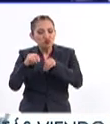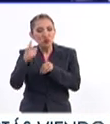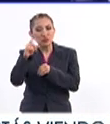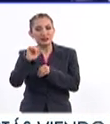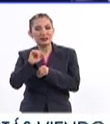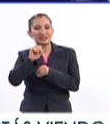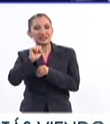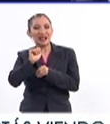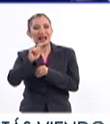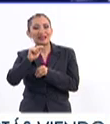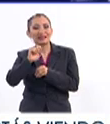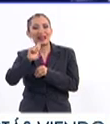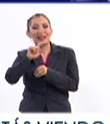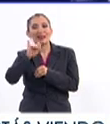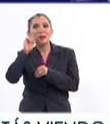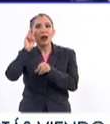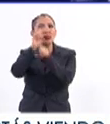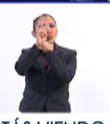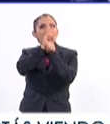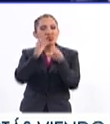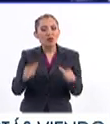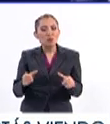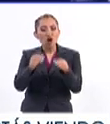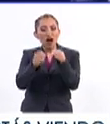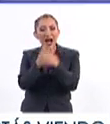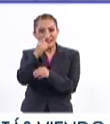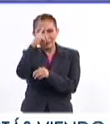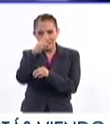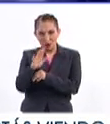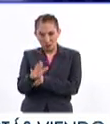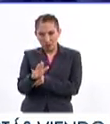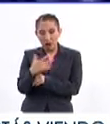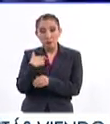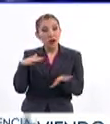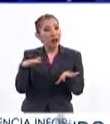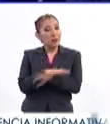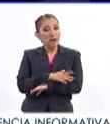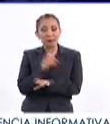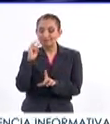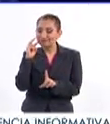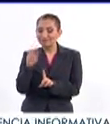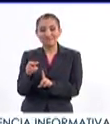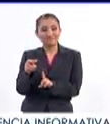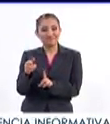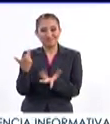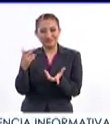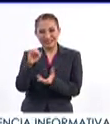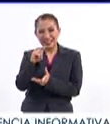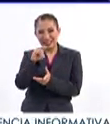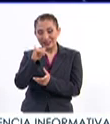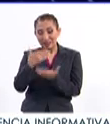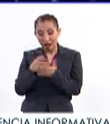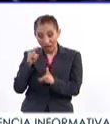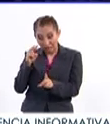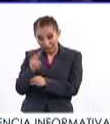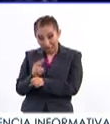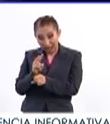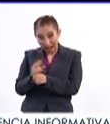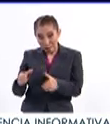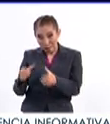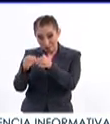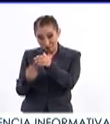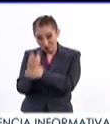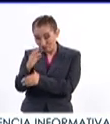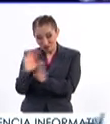un satélite para monitorear los volcanes activos de México. Cambiamos la misión del satélite. En lugar